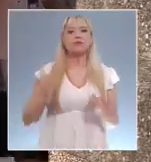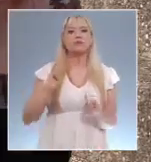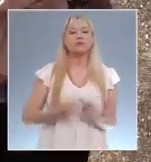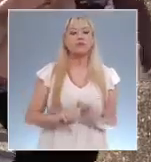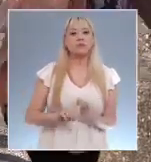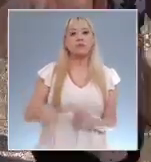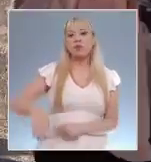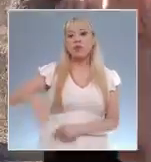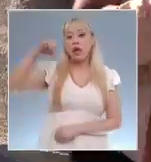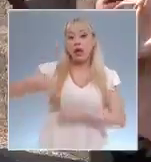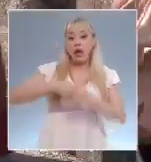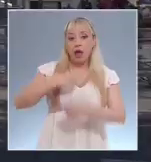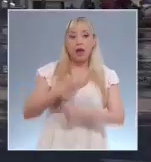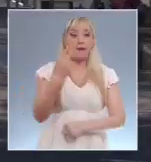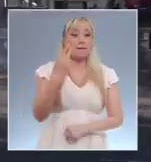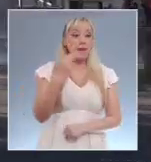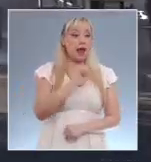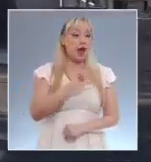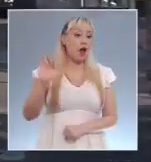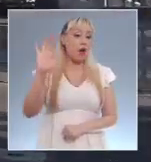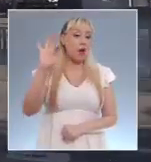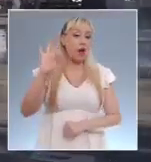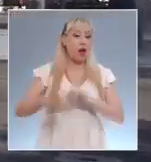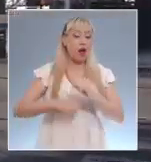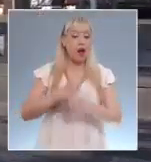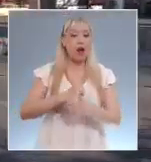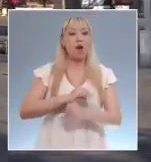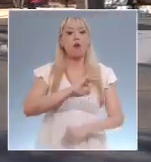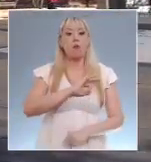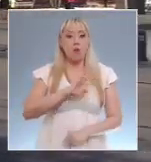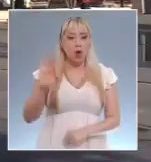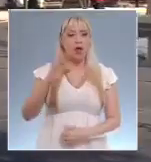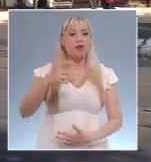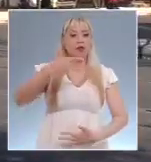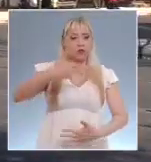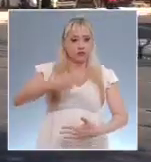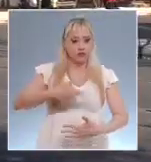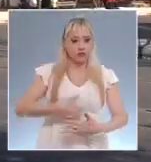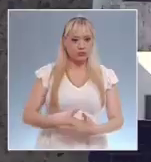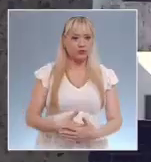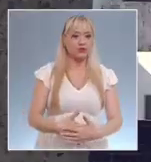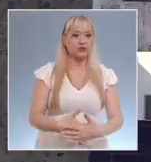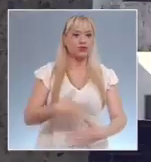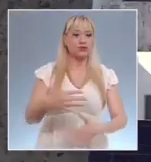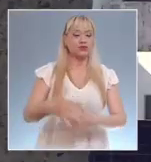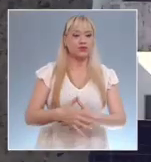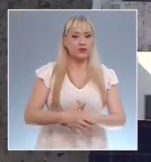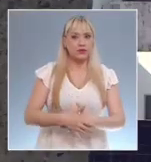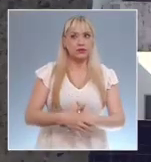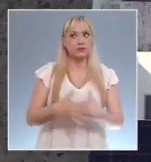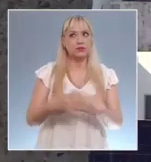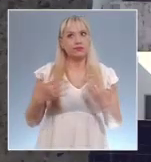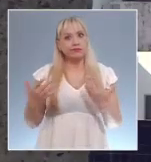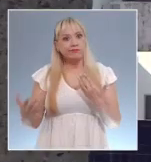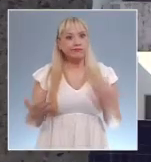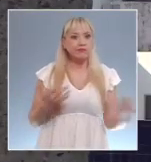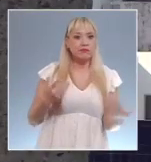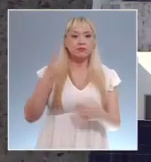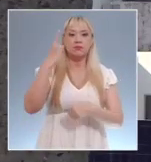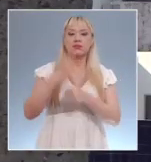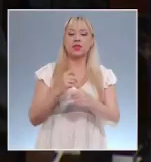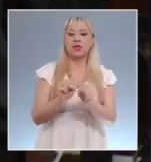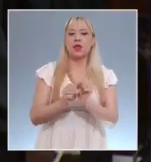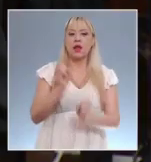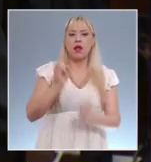para convertirse en madre mediante reproducción asistida. Porciones de las que la primera sala ya había determinado la